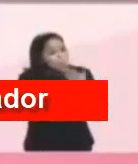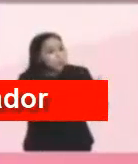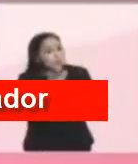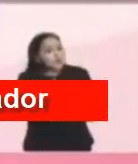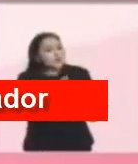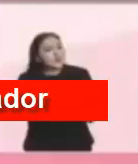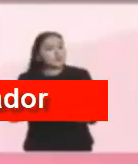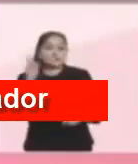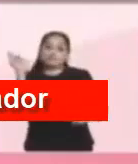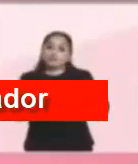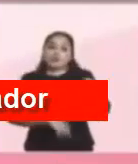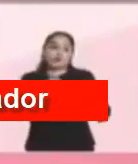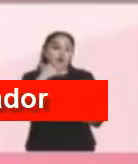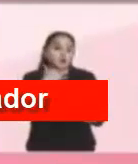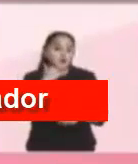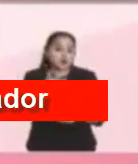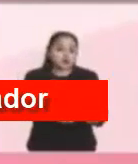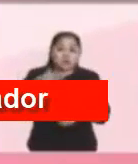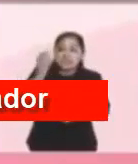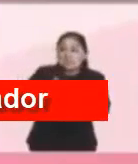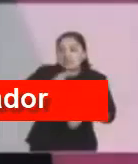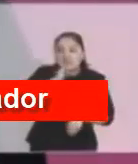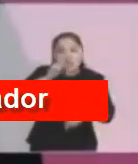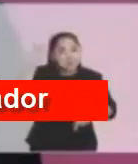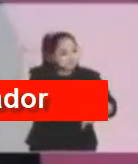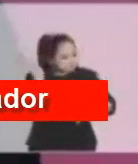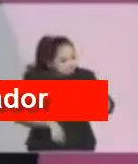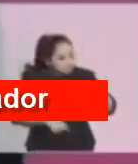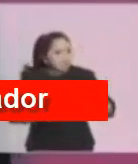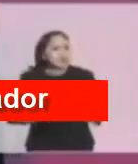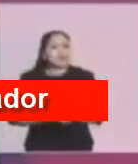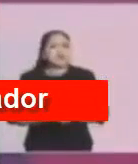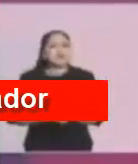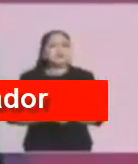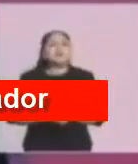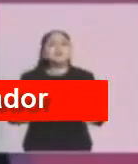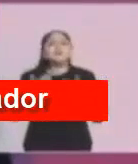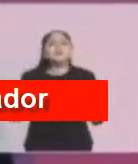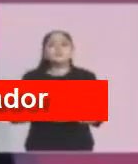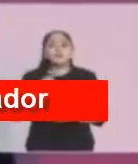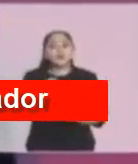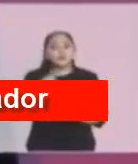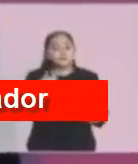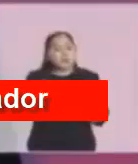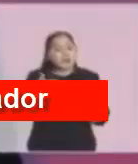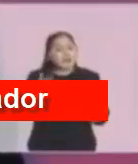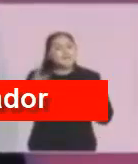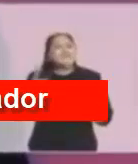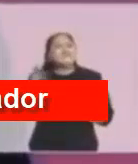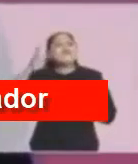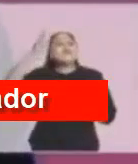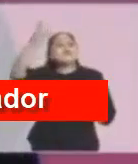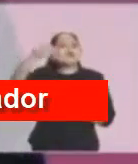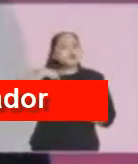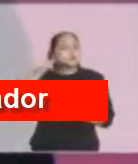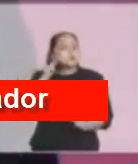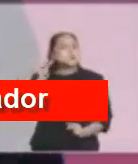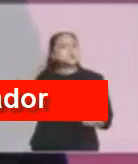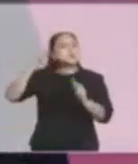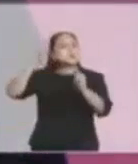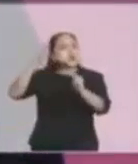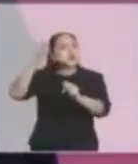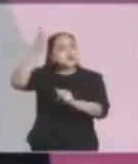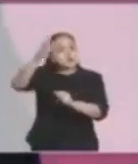puntos y aparentemente se le van a Ricardo, pero también Margarita le quita puntos a Ricardo y el Bronco se